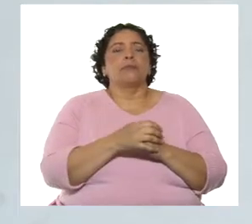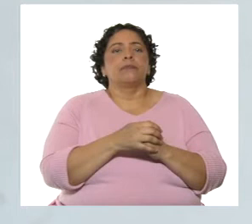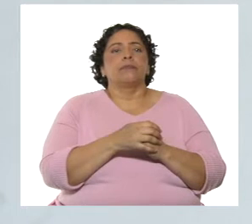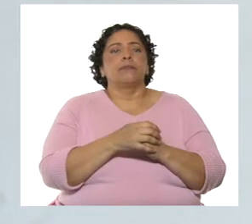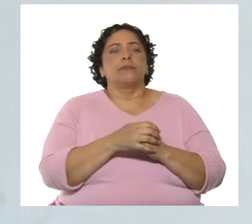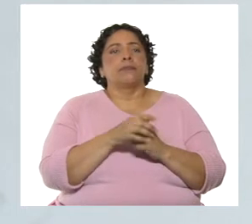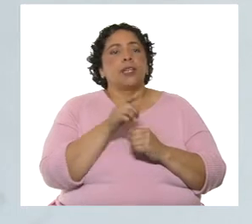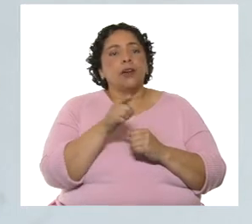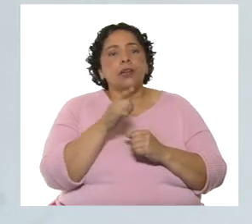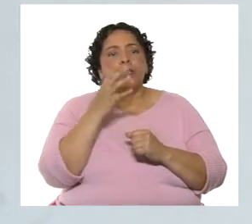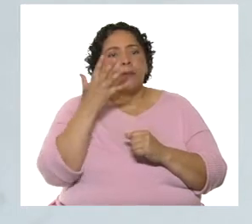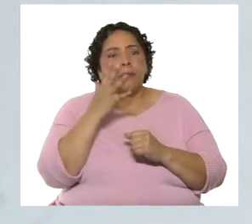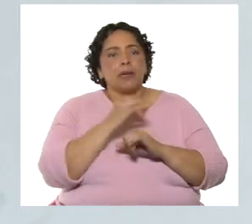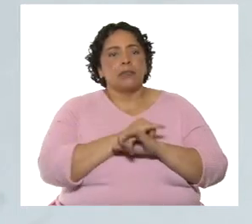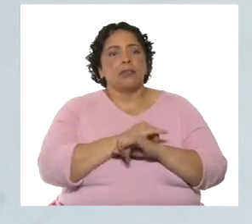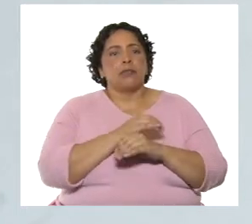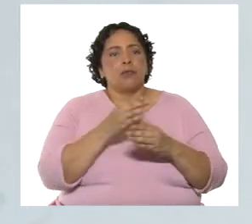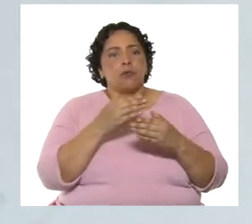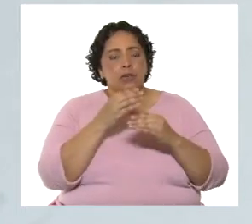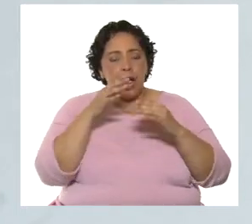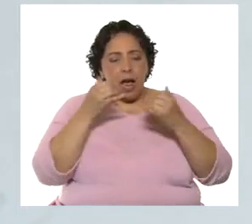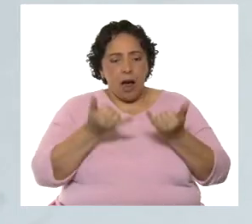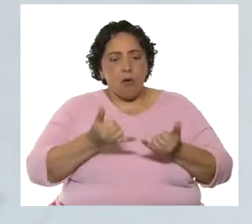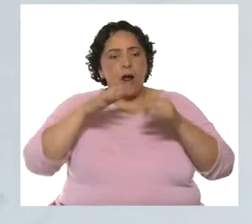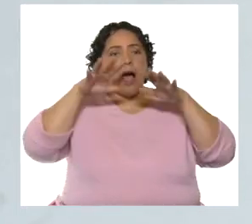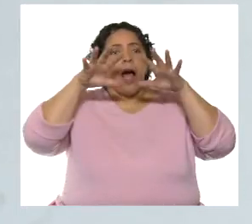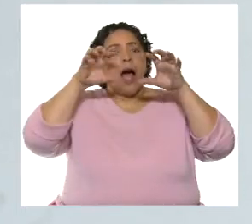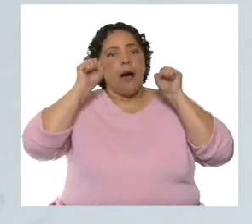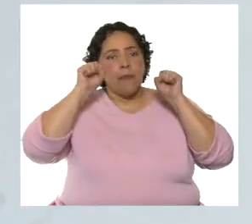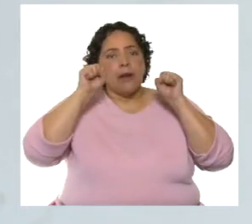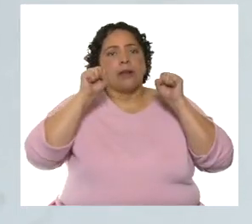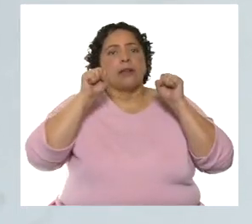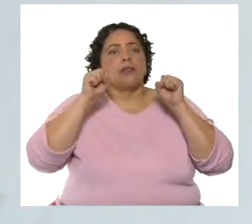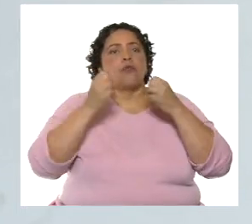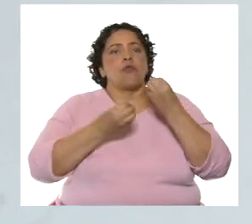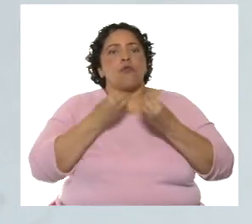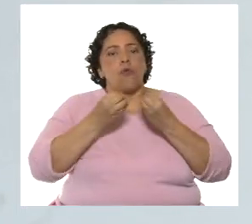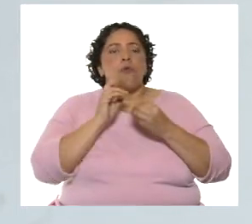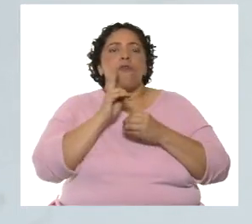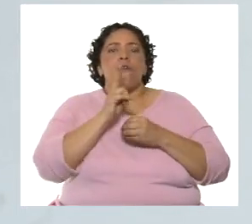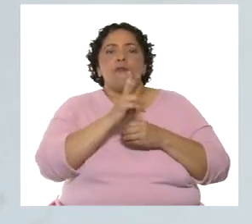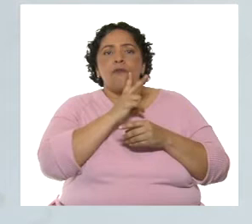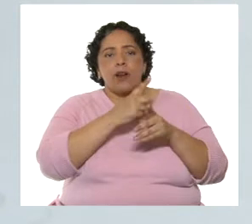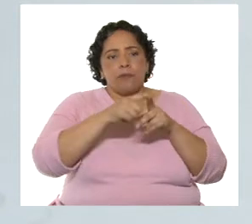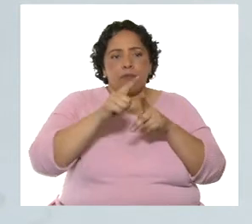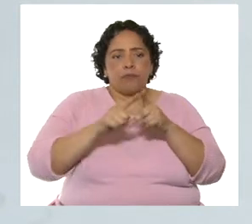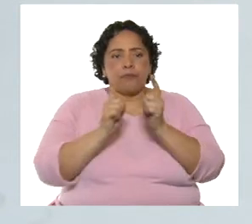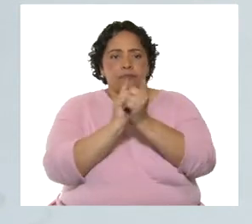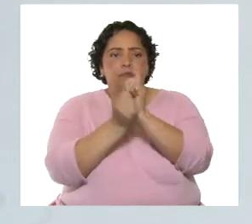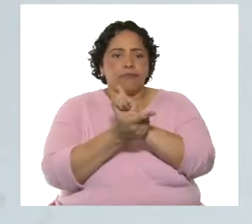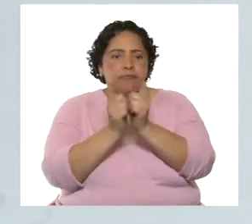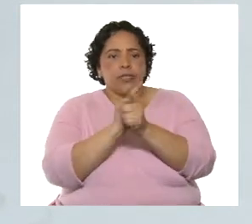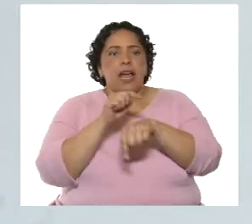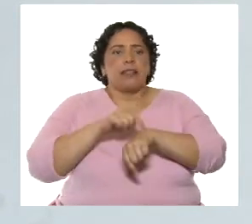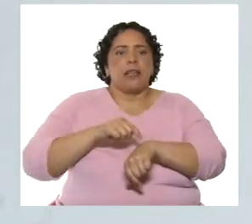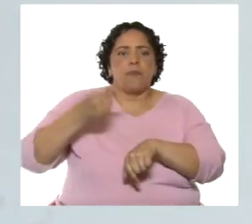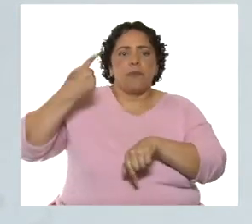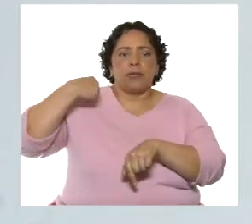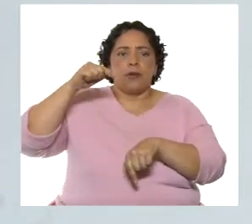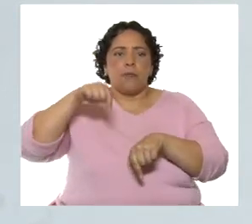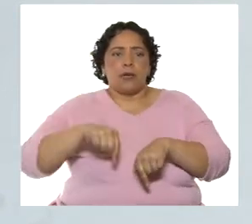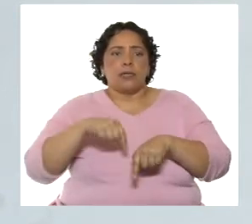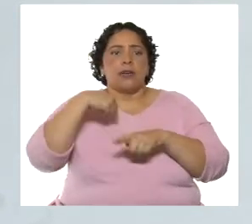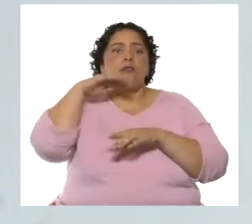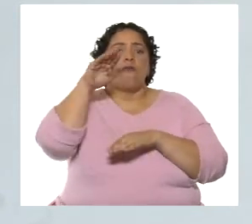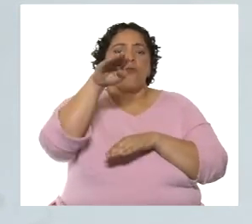Yelisa, ¿qué te parece si luego de haber aprendido, ¿verdad?, cómo conjugamos los verbos y el tiempo de cada uno de esos